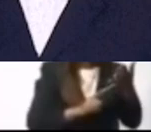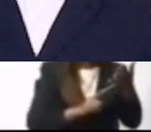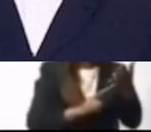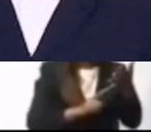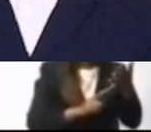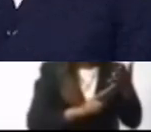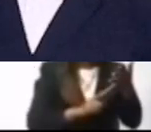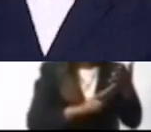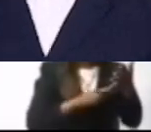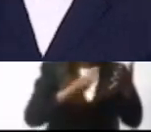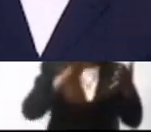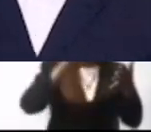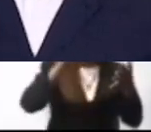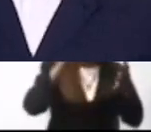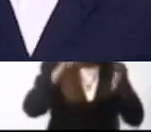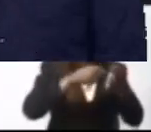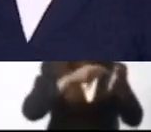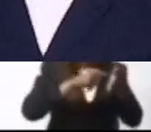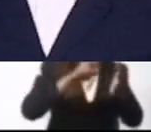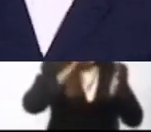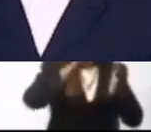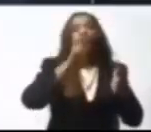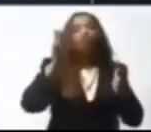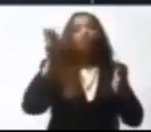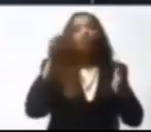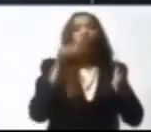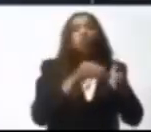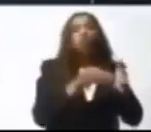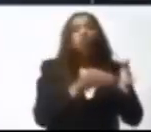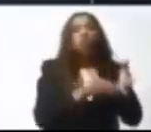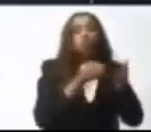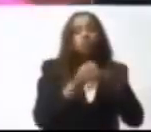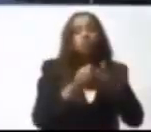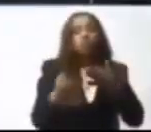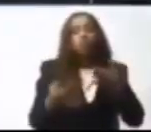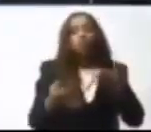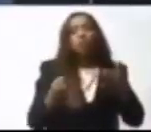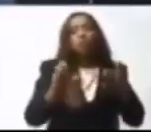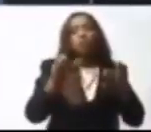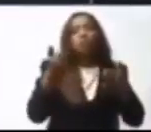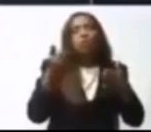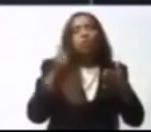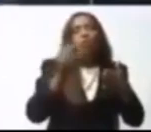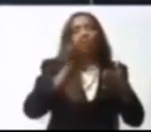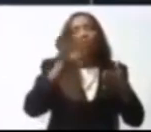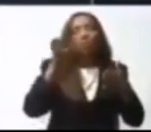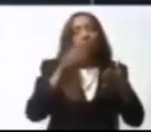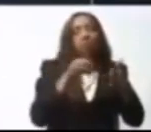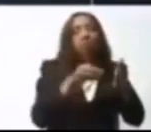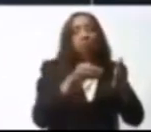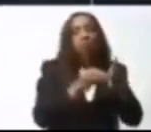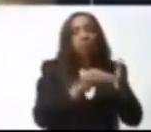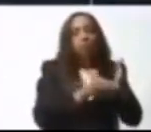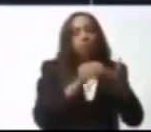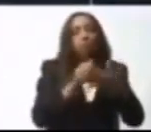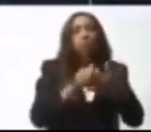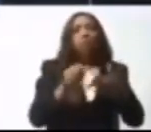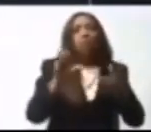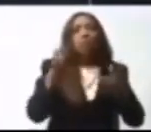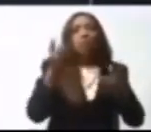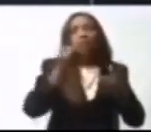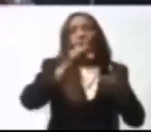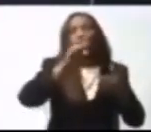cuarto de 250 millones el quinto de 50 millones el sexto de 100 millones